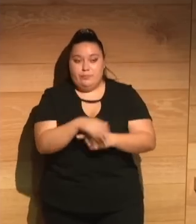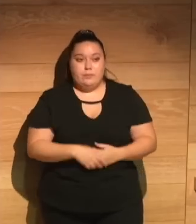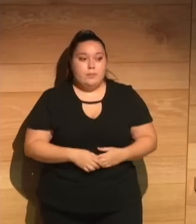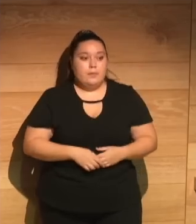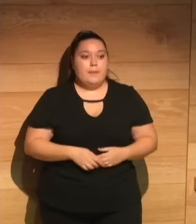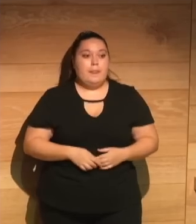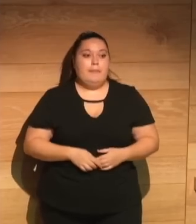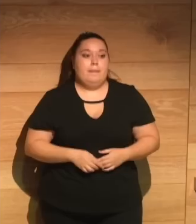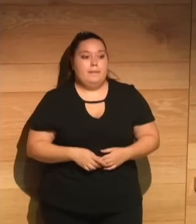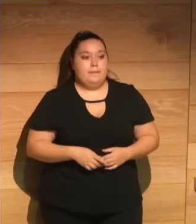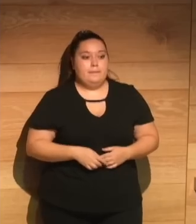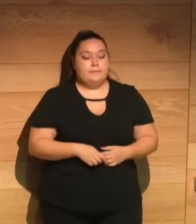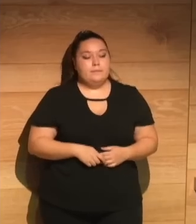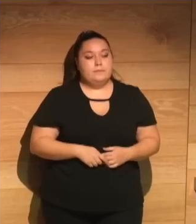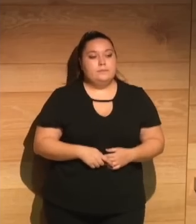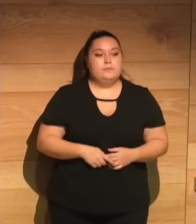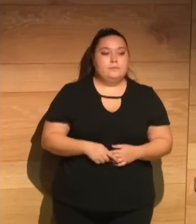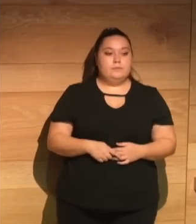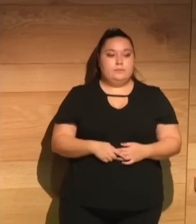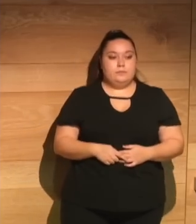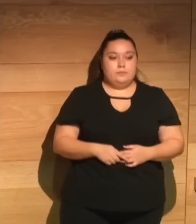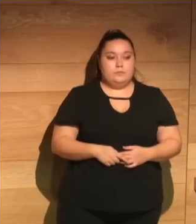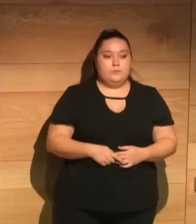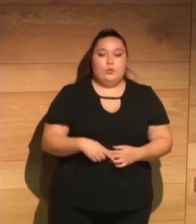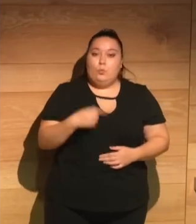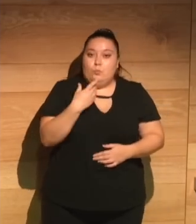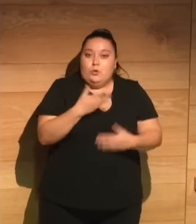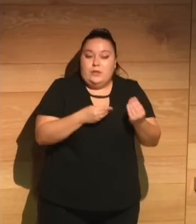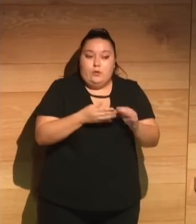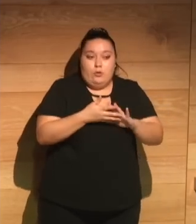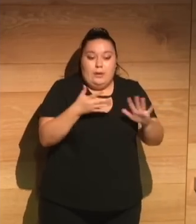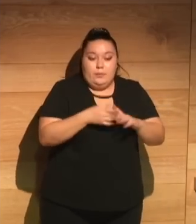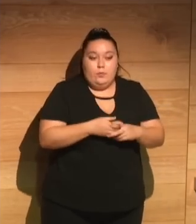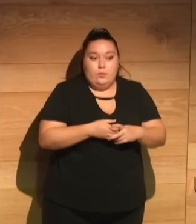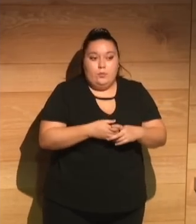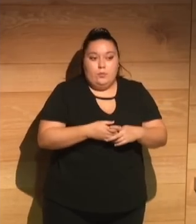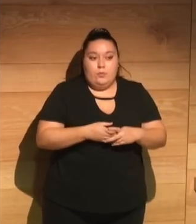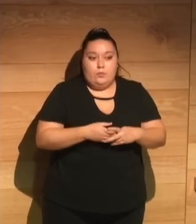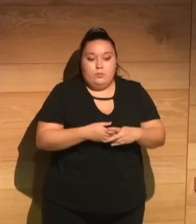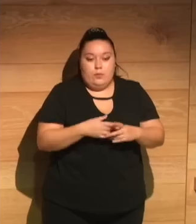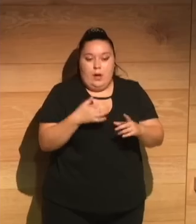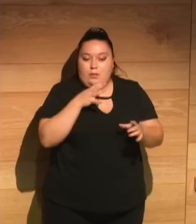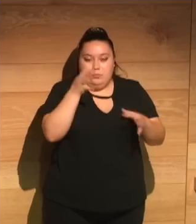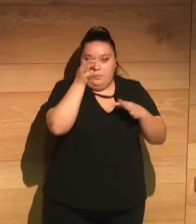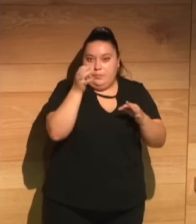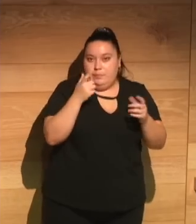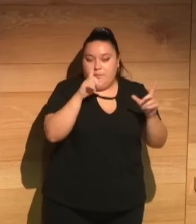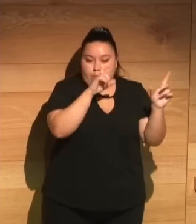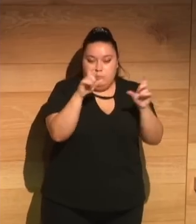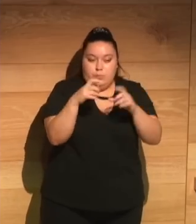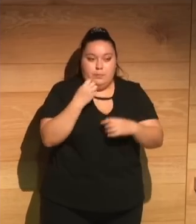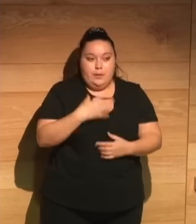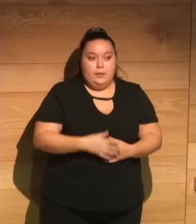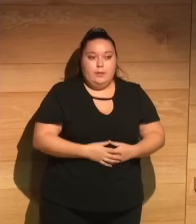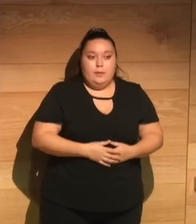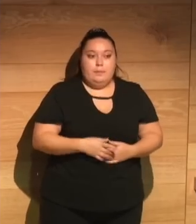requiere mucha exposición, porque ahora mismo tú puedes hacer papa y ya está, queda la foto perfectamente definida en todos sus trazos, pero en ese momento